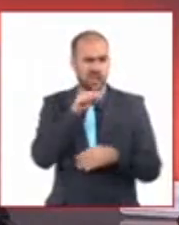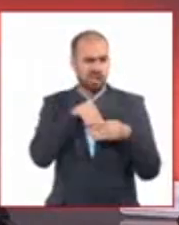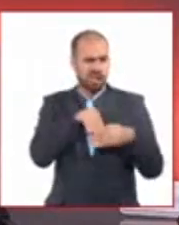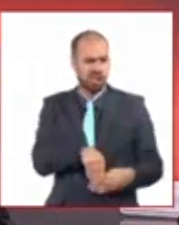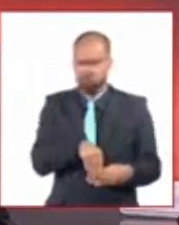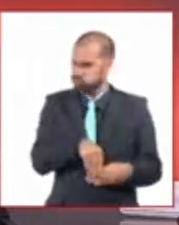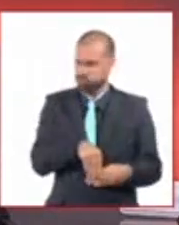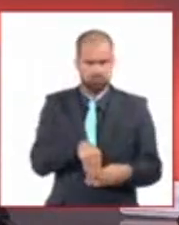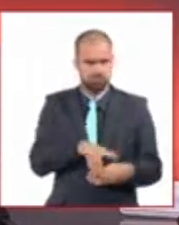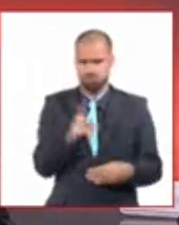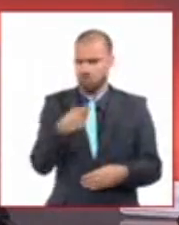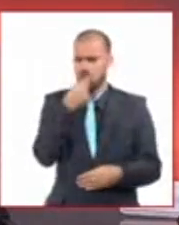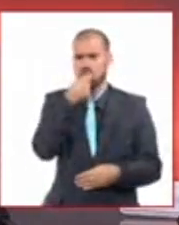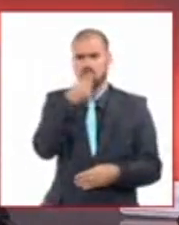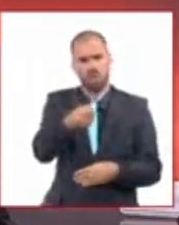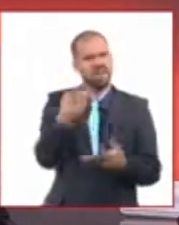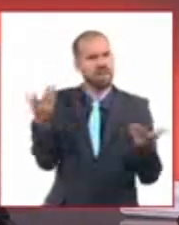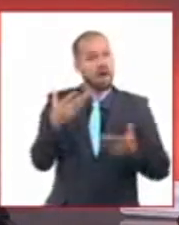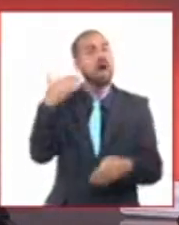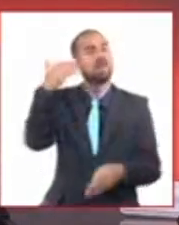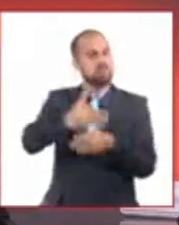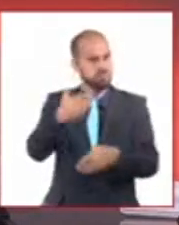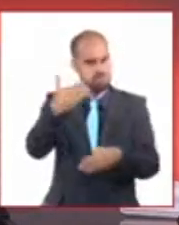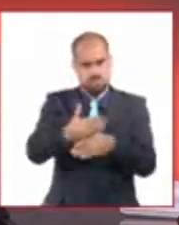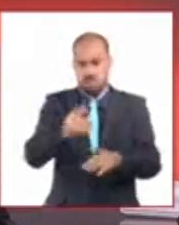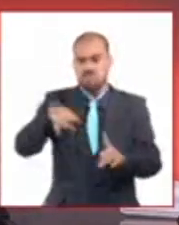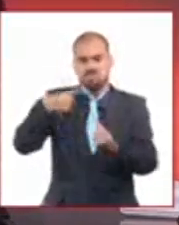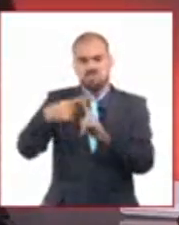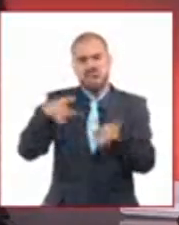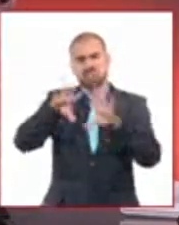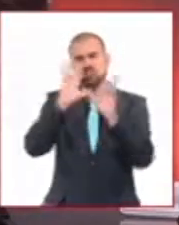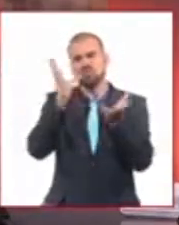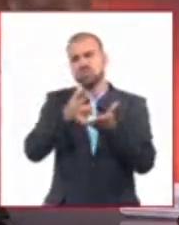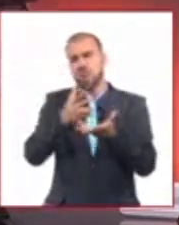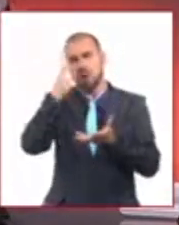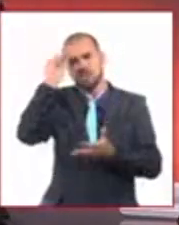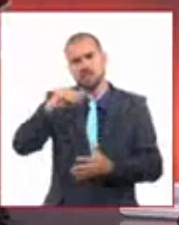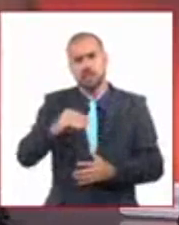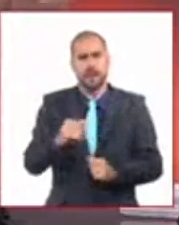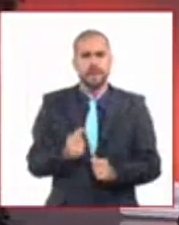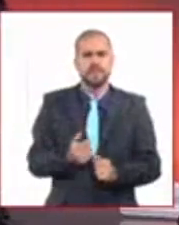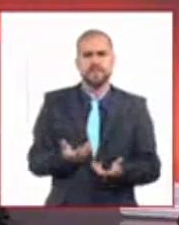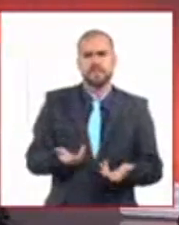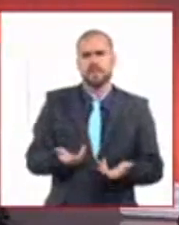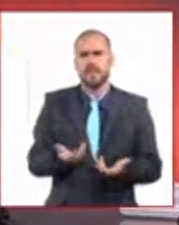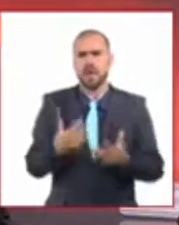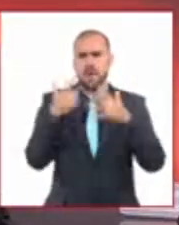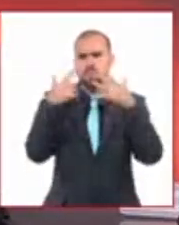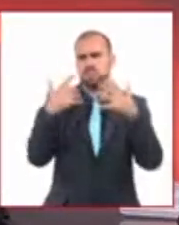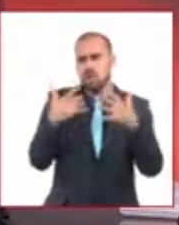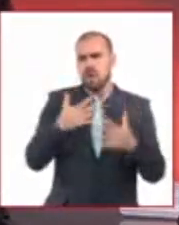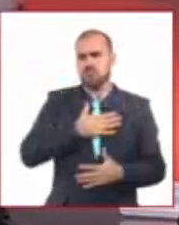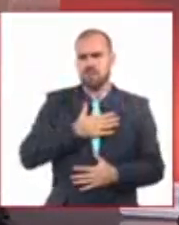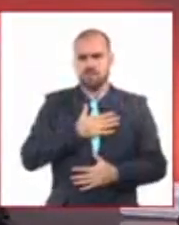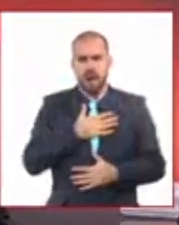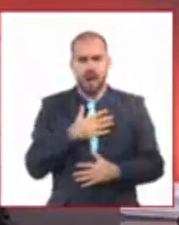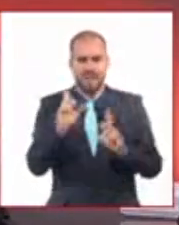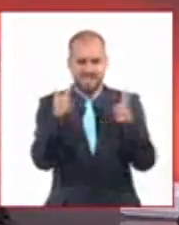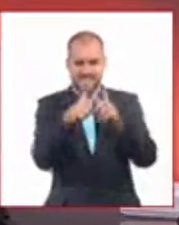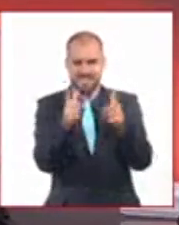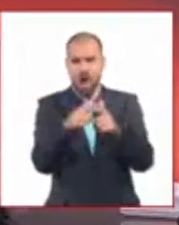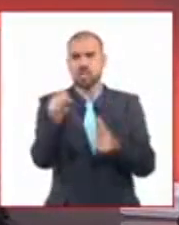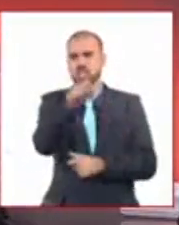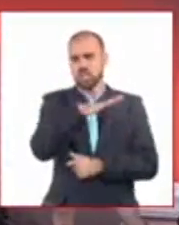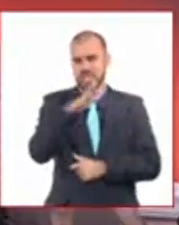bloqueo y para denunciar todos los temas no solamente fíjate porque lo interesante de los foros de la sociedad civil donde participó